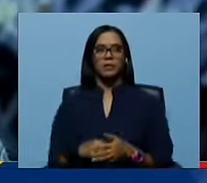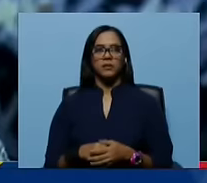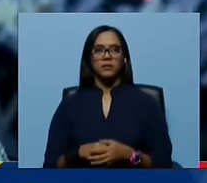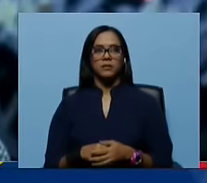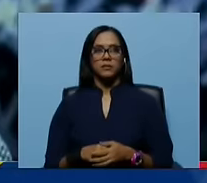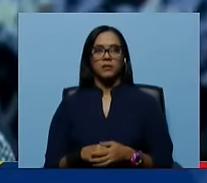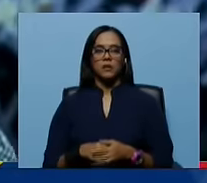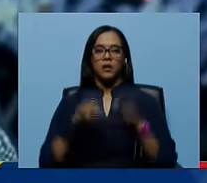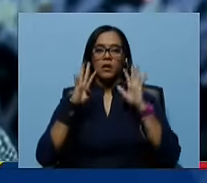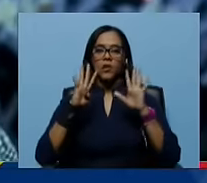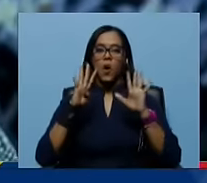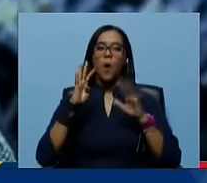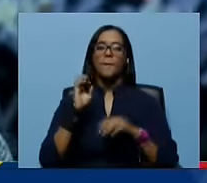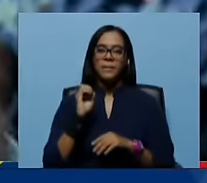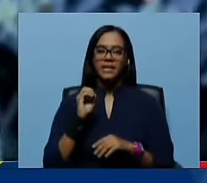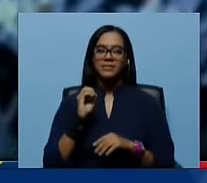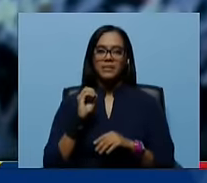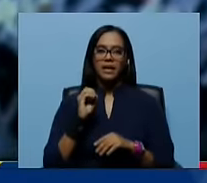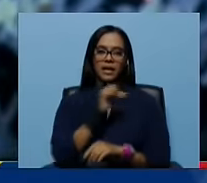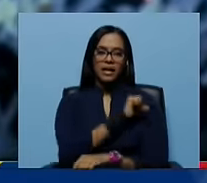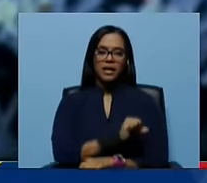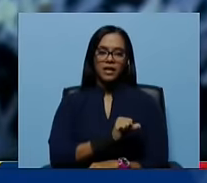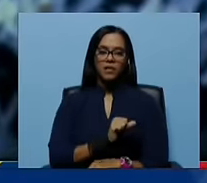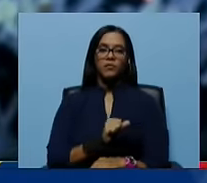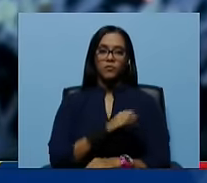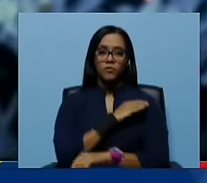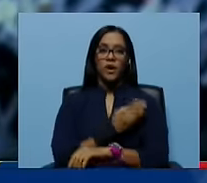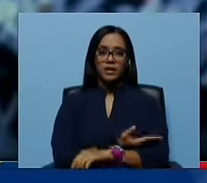90 heridos graves de los 190 que tuvimos.